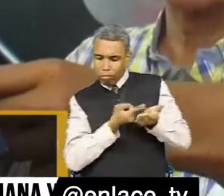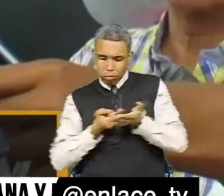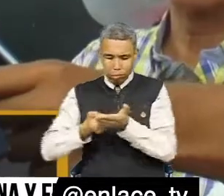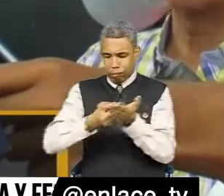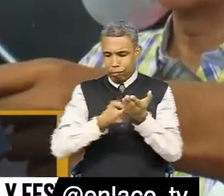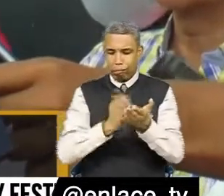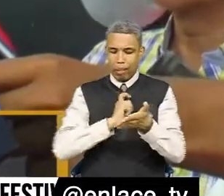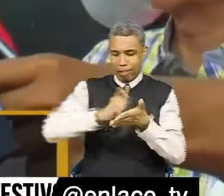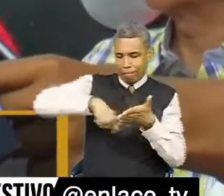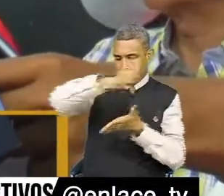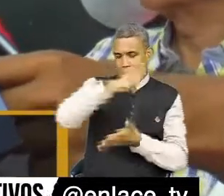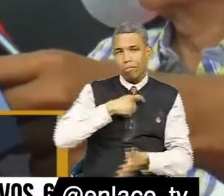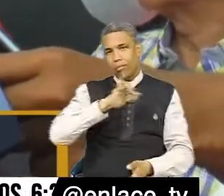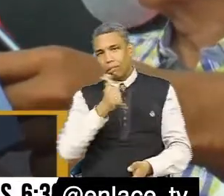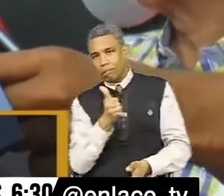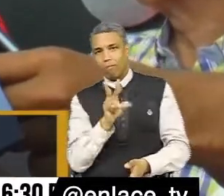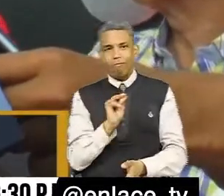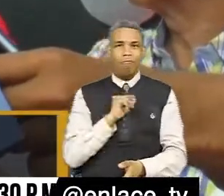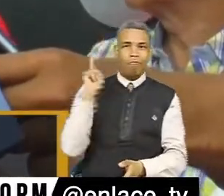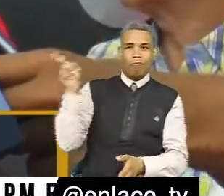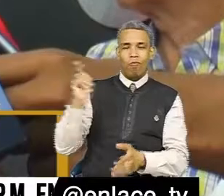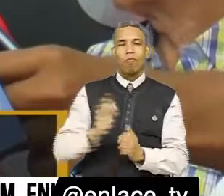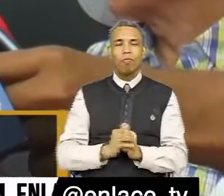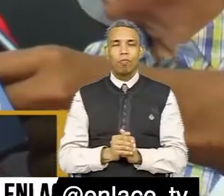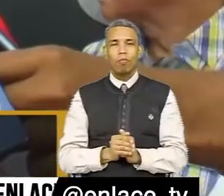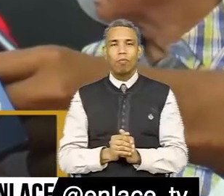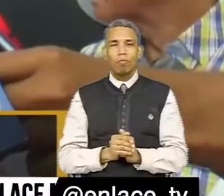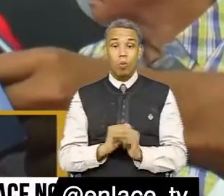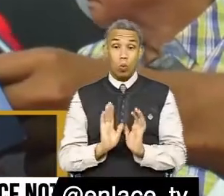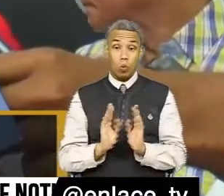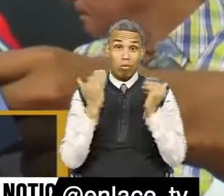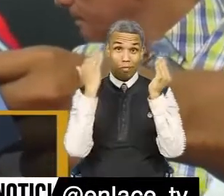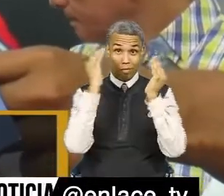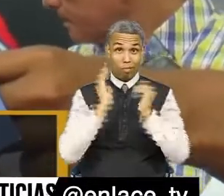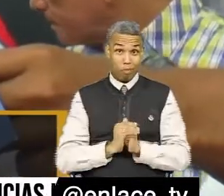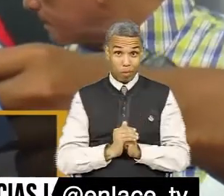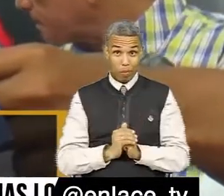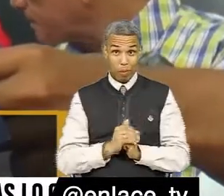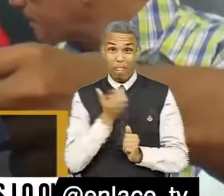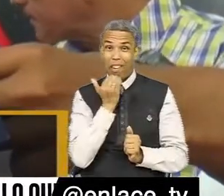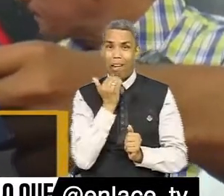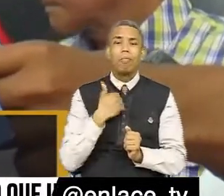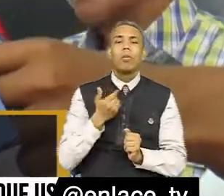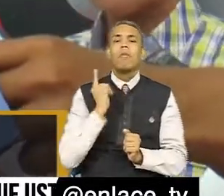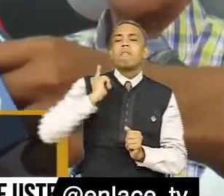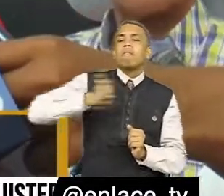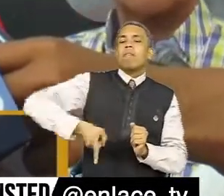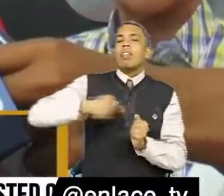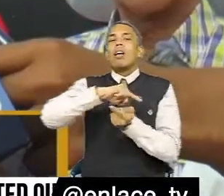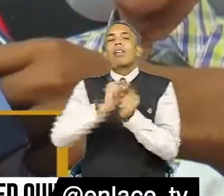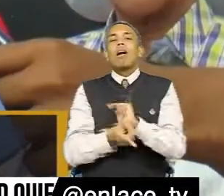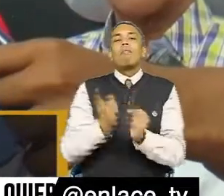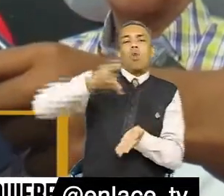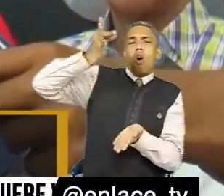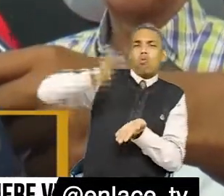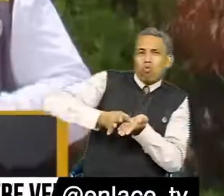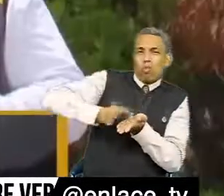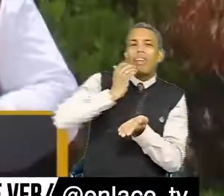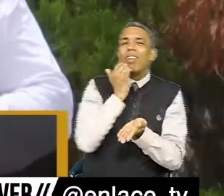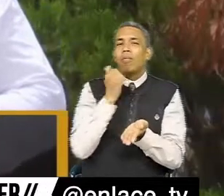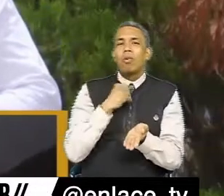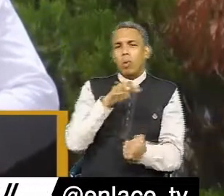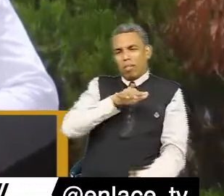proyecto lo que hace es abrir las puertas para que el gobierno nacional pueda hacer de aportes especial a barrancabermeja declarada distrito como distrito